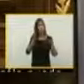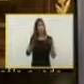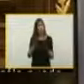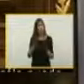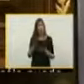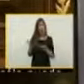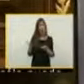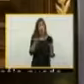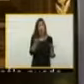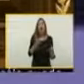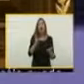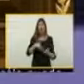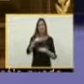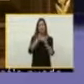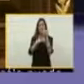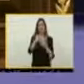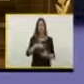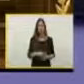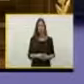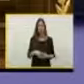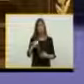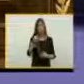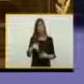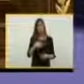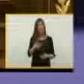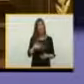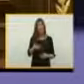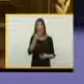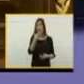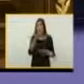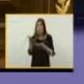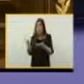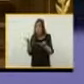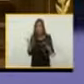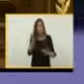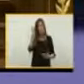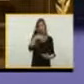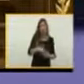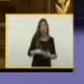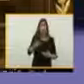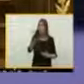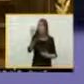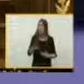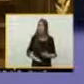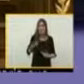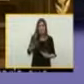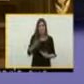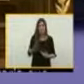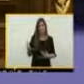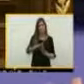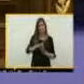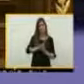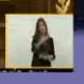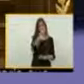eso, es que me hace un montón de gracia. O sea, una declaración chisposa de Manuela Carmena, hay una presión... No, pero,